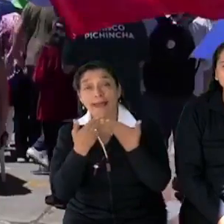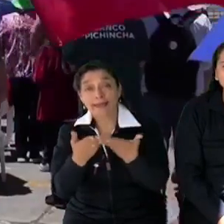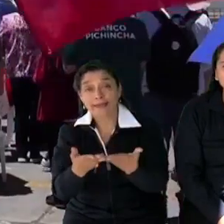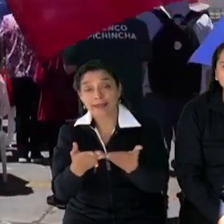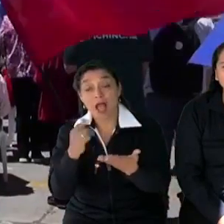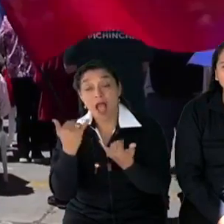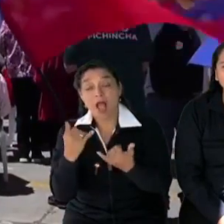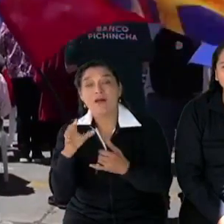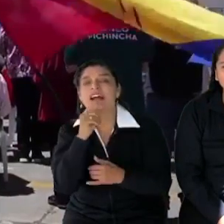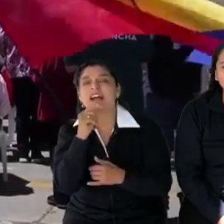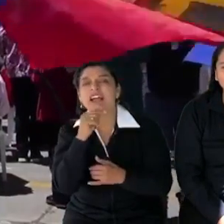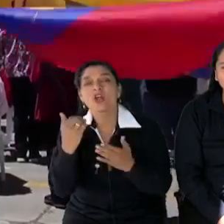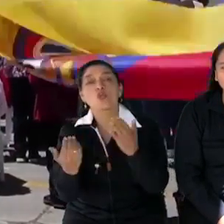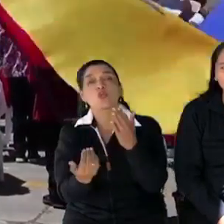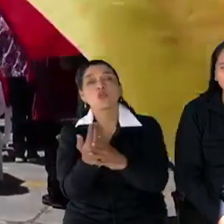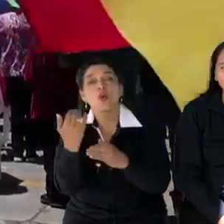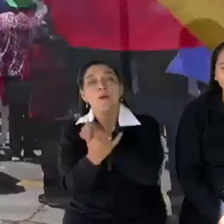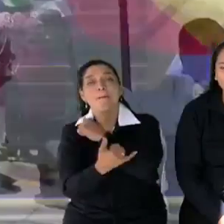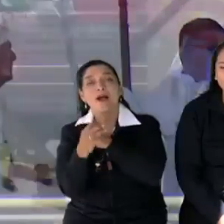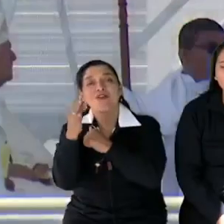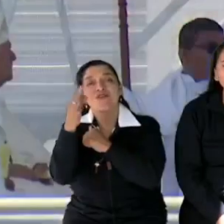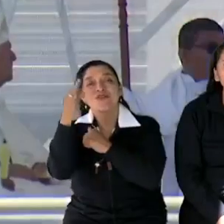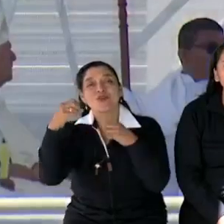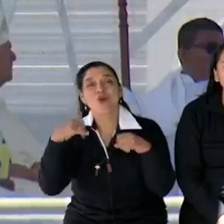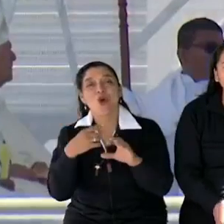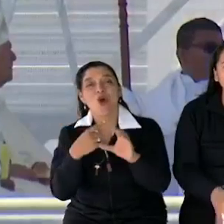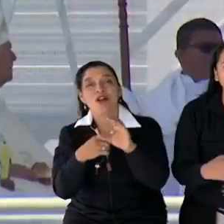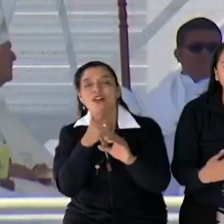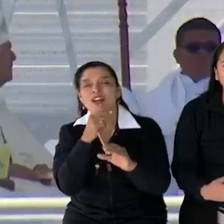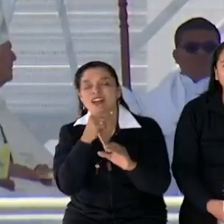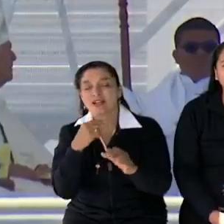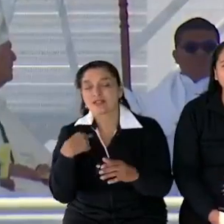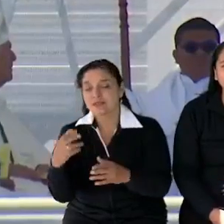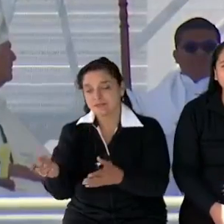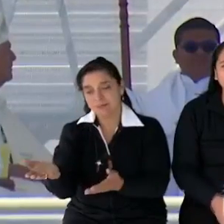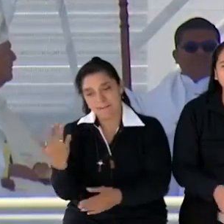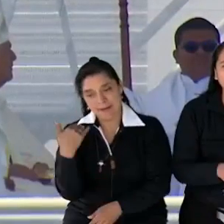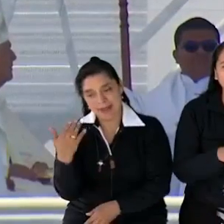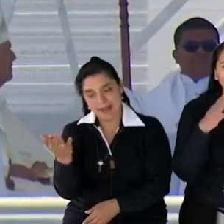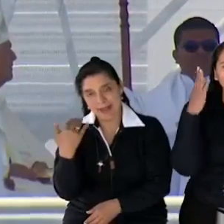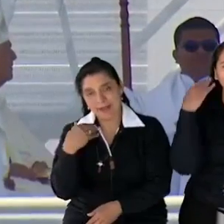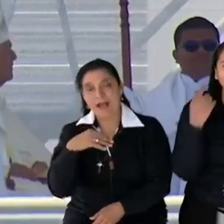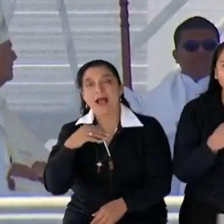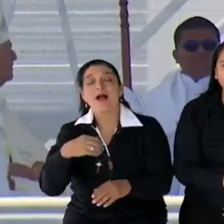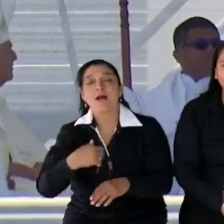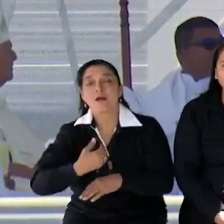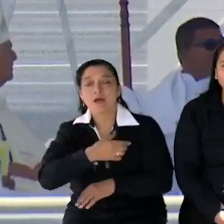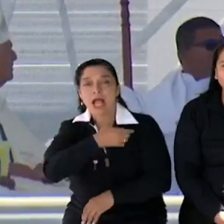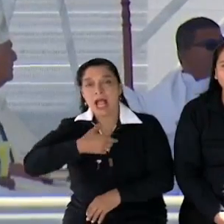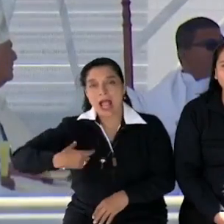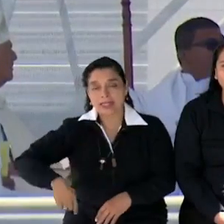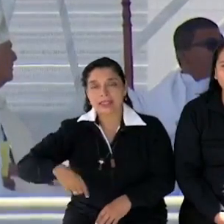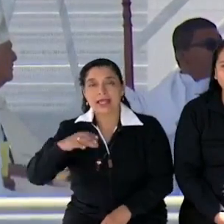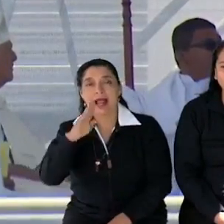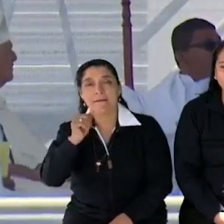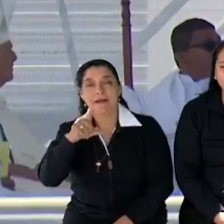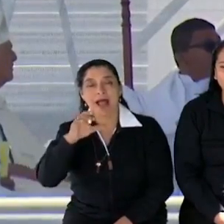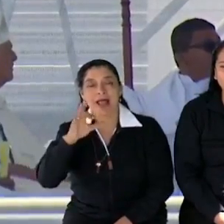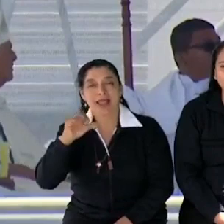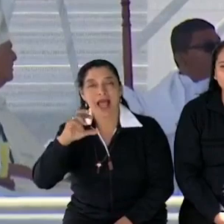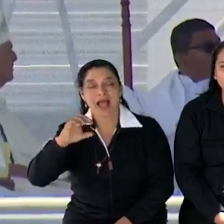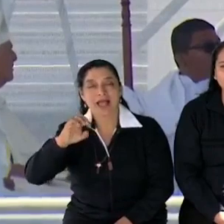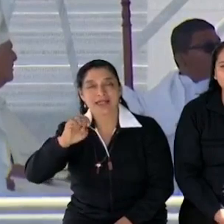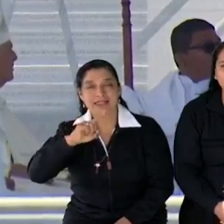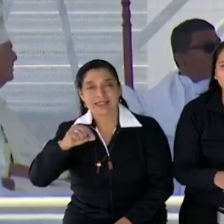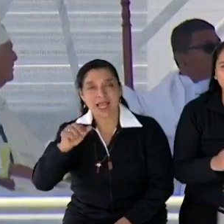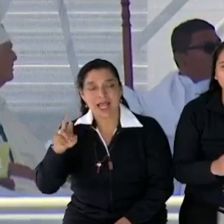posta y pido a su eminencia el cardenal Baltasar Porras, legado